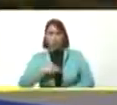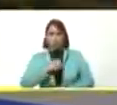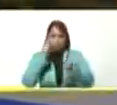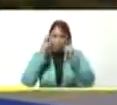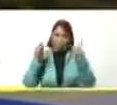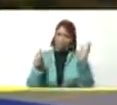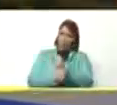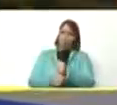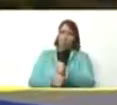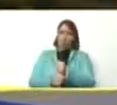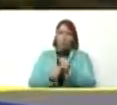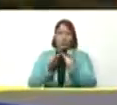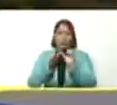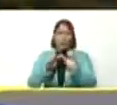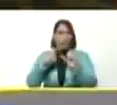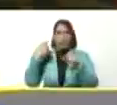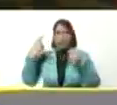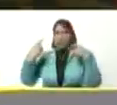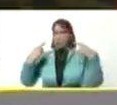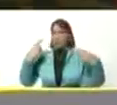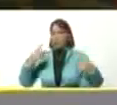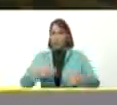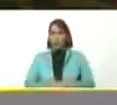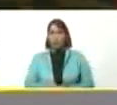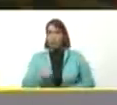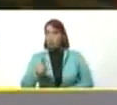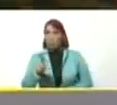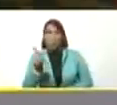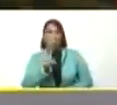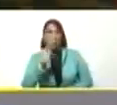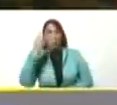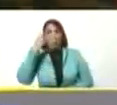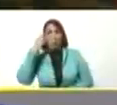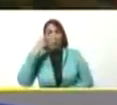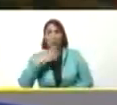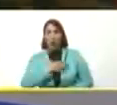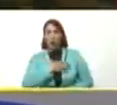descubierto que se quedan locos, Plasencia. Ni tú lo sabes, solo lo sé yo.